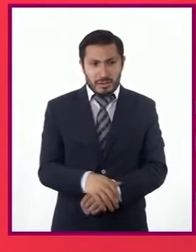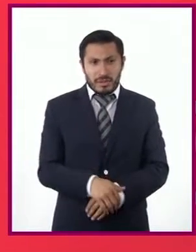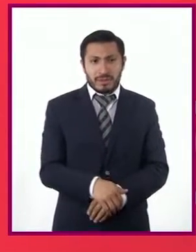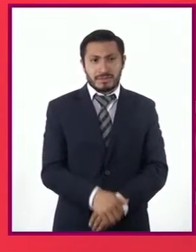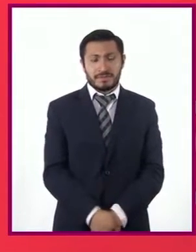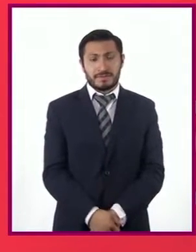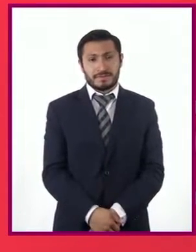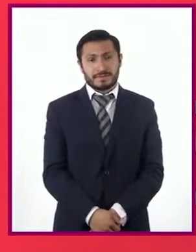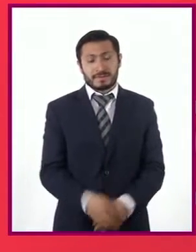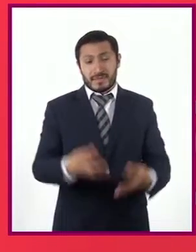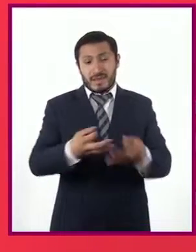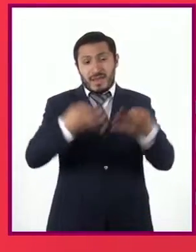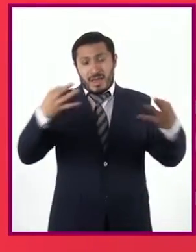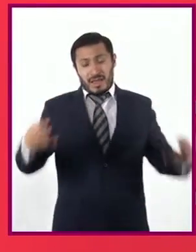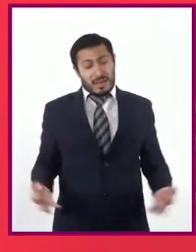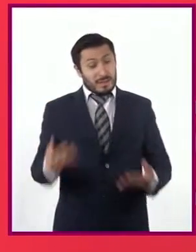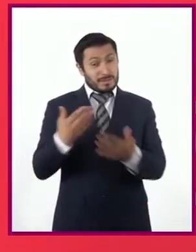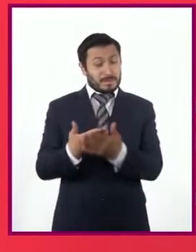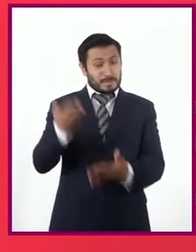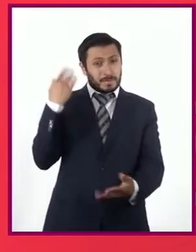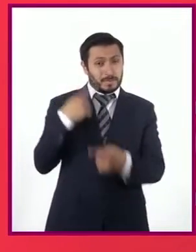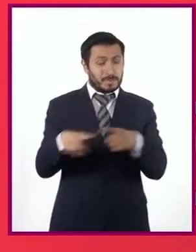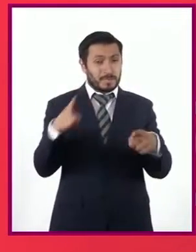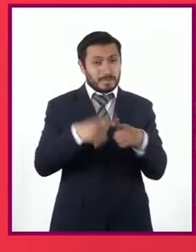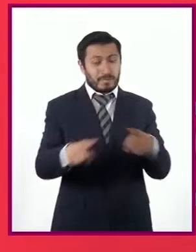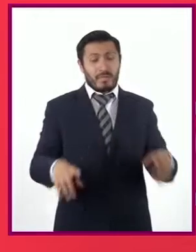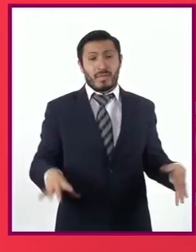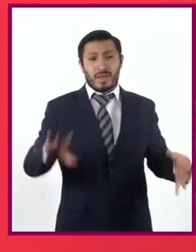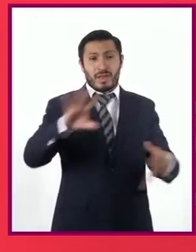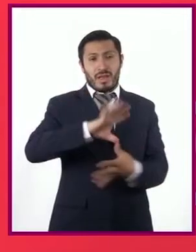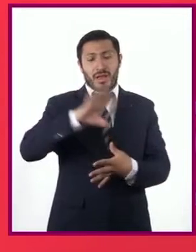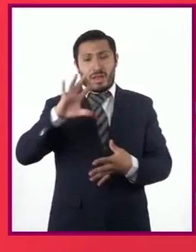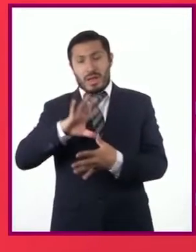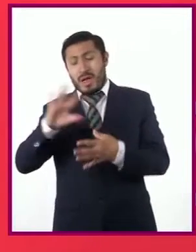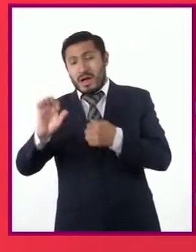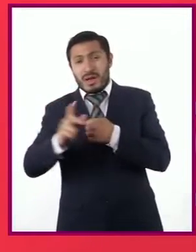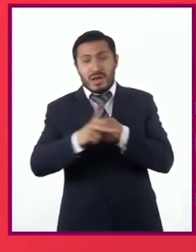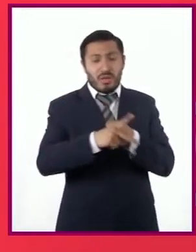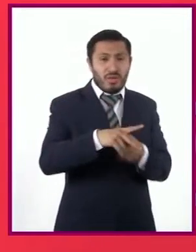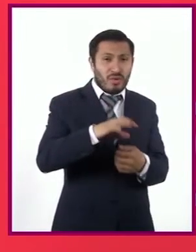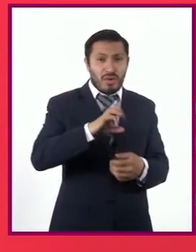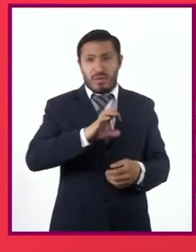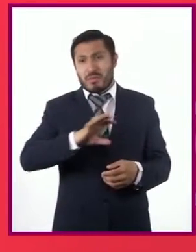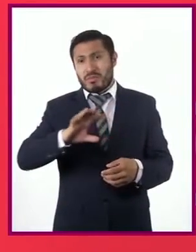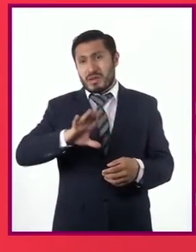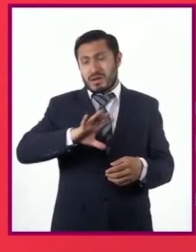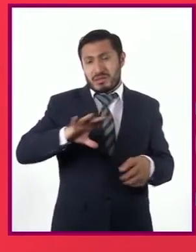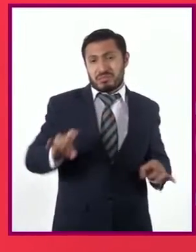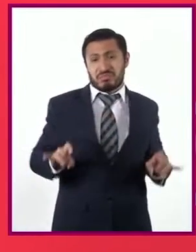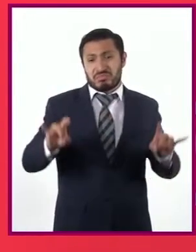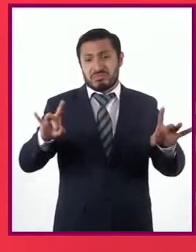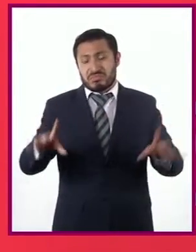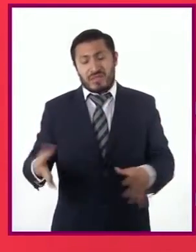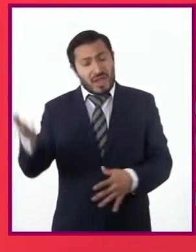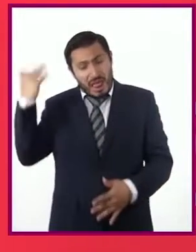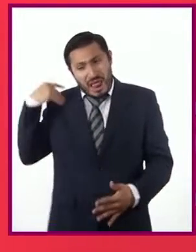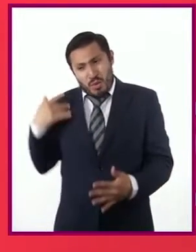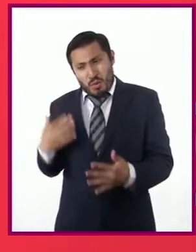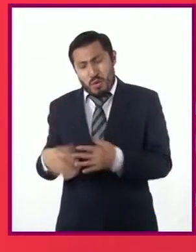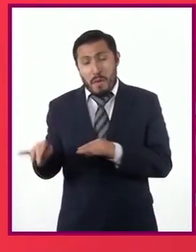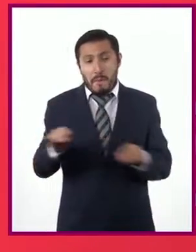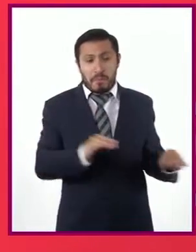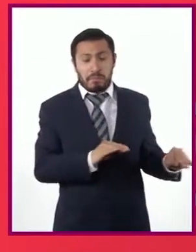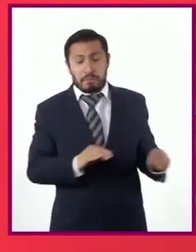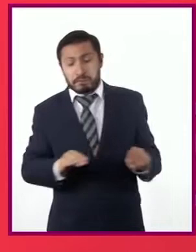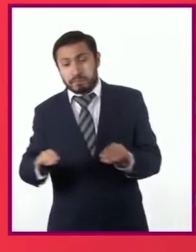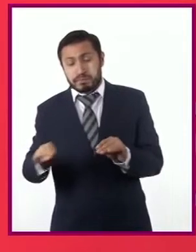no siempre ha sido como la conocemos. Los continentes se han desplazado desde el origen de la Tierra y seguirán moviéndose.